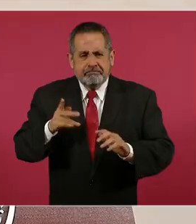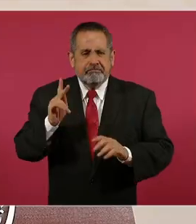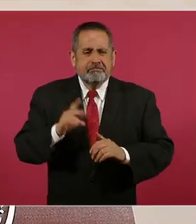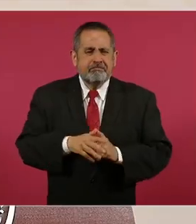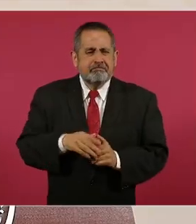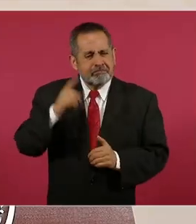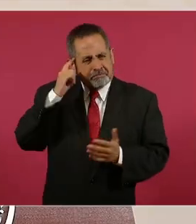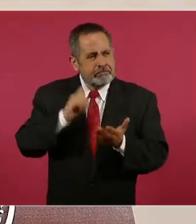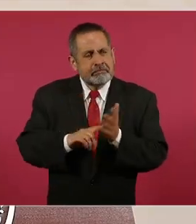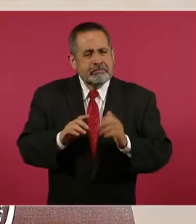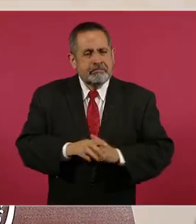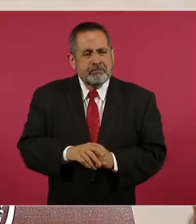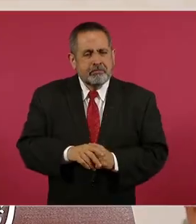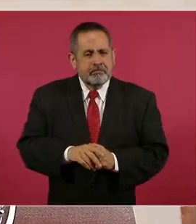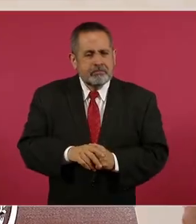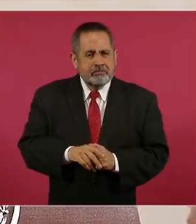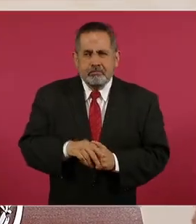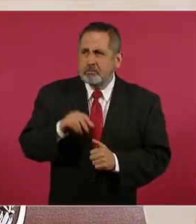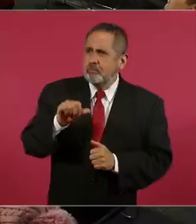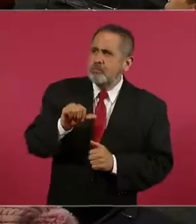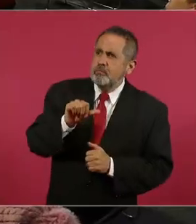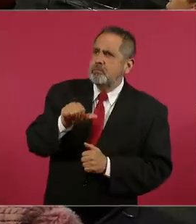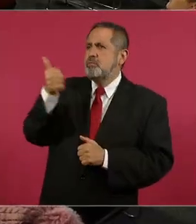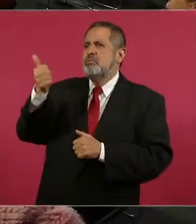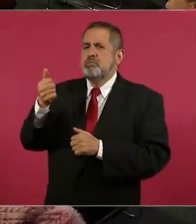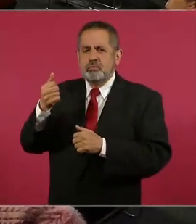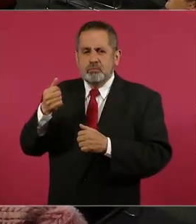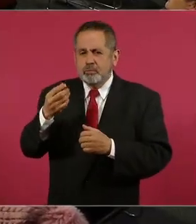Pero no creo que haya un alimento